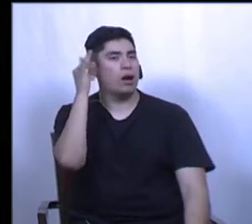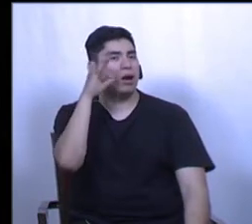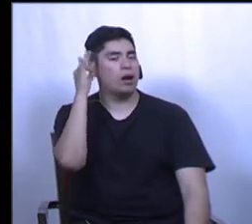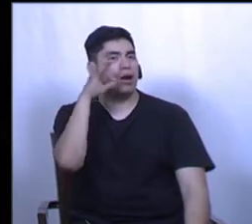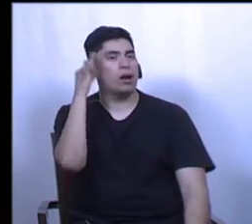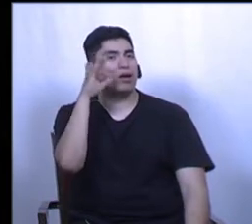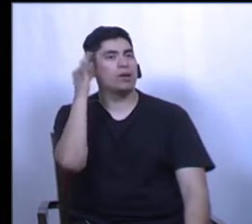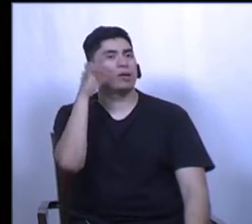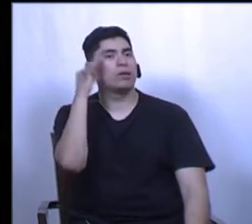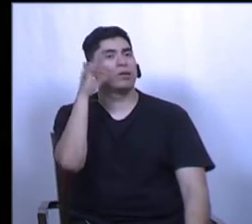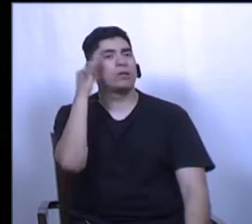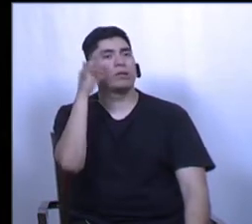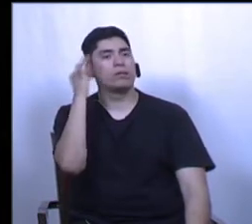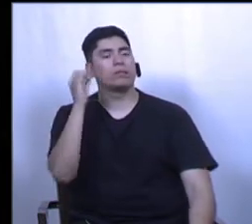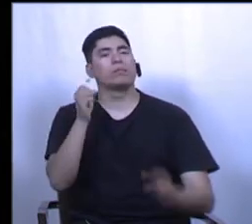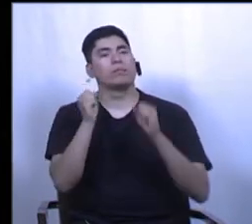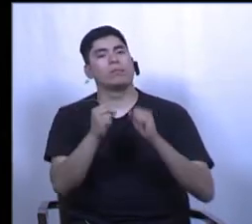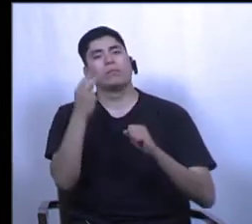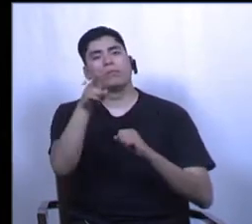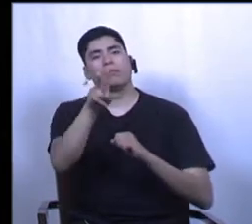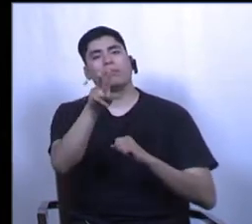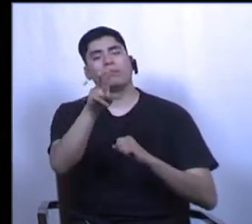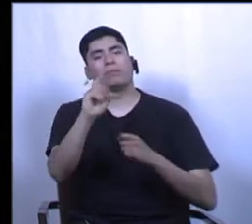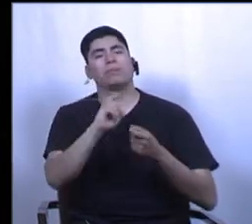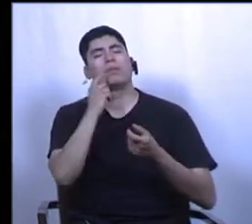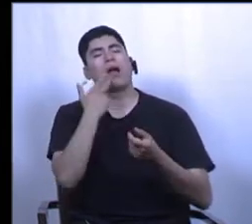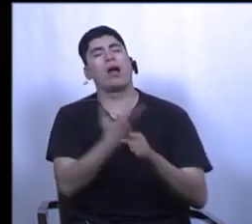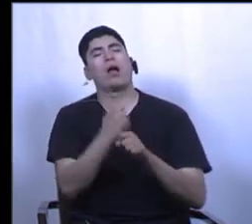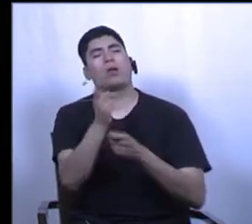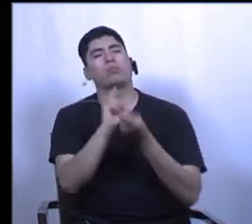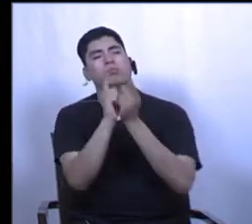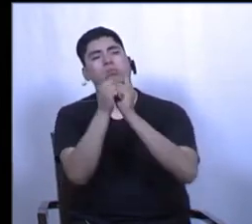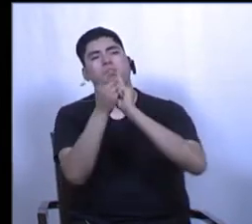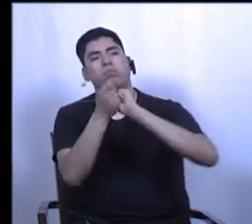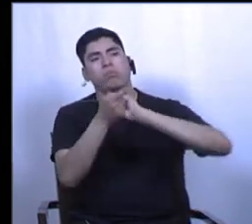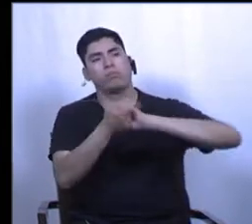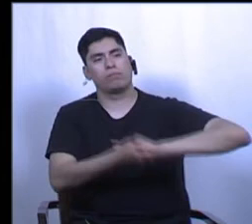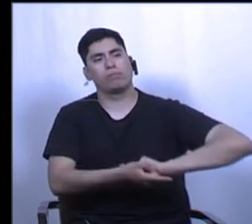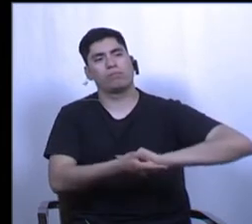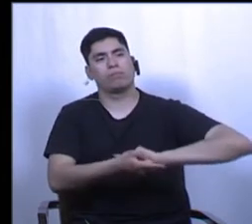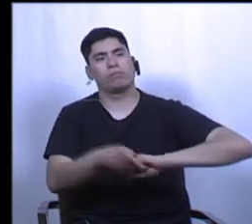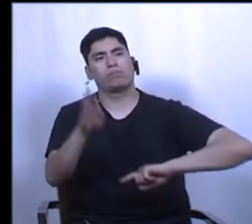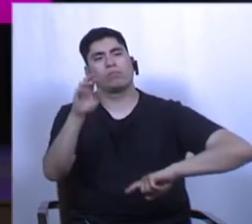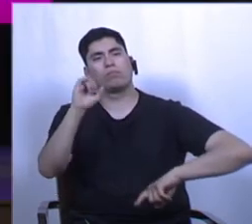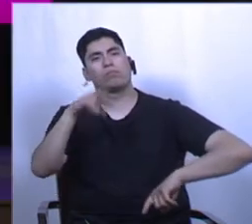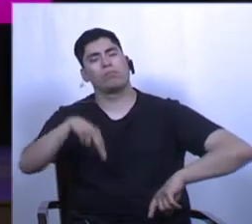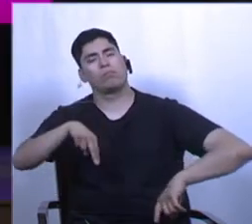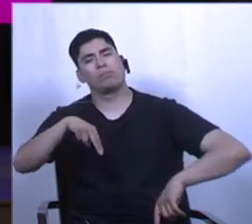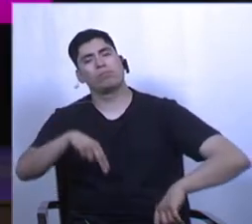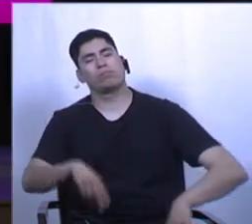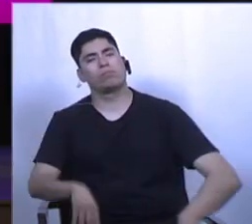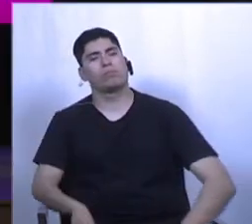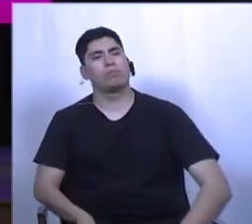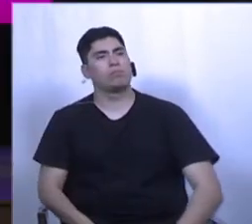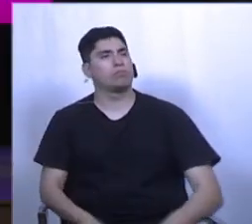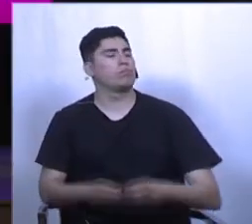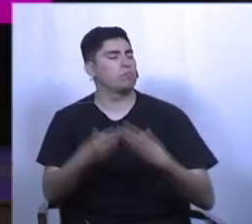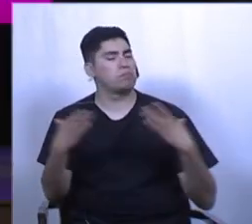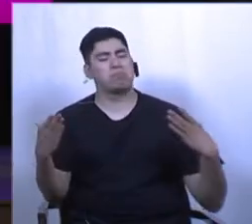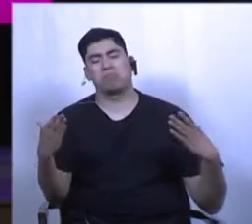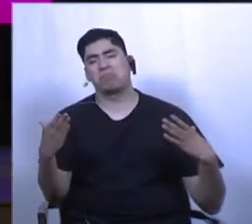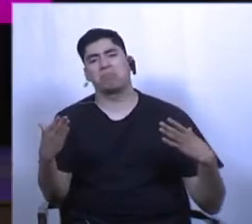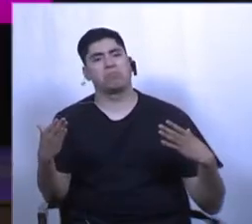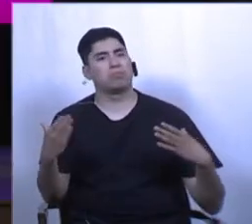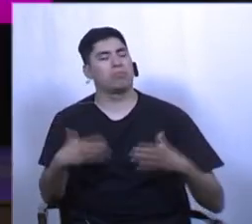pueden ver que hay una conversión. Yo estoy hablando de la enfermedad prion. Hay muchos premios